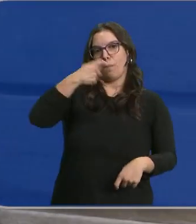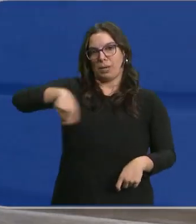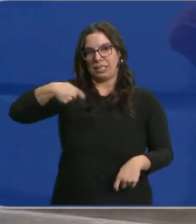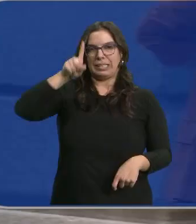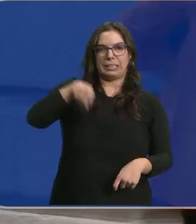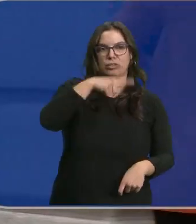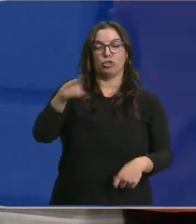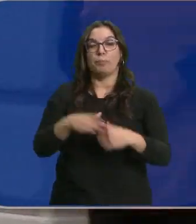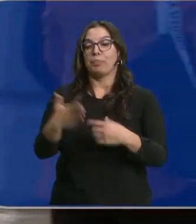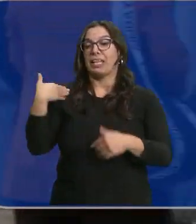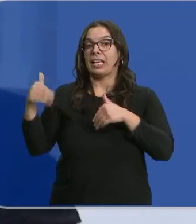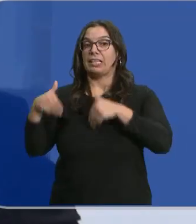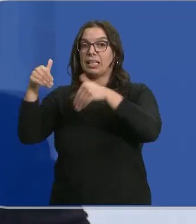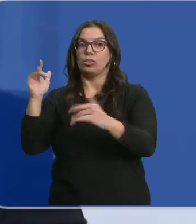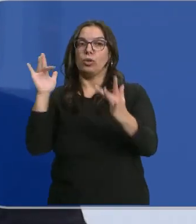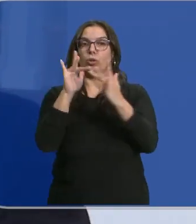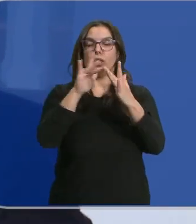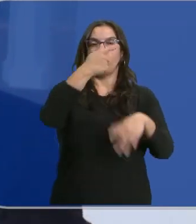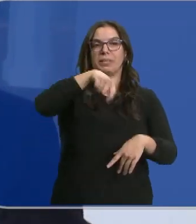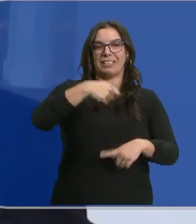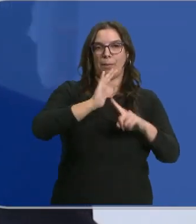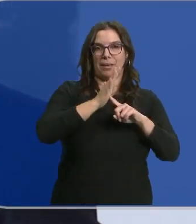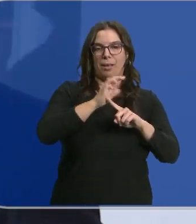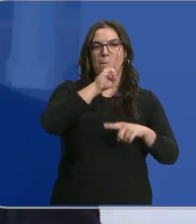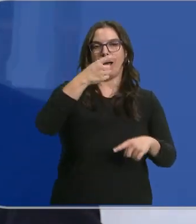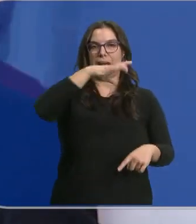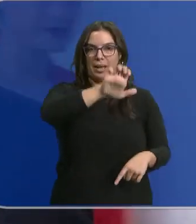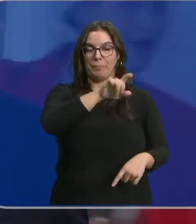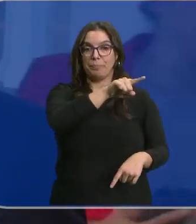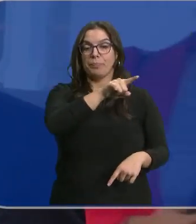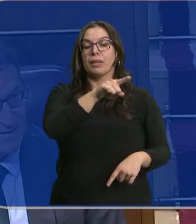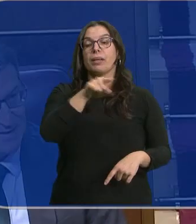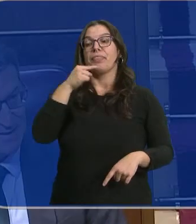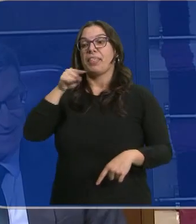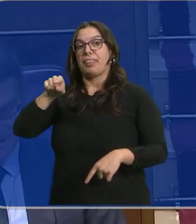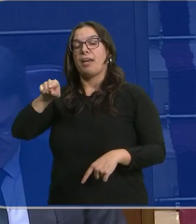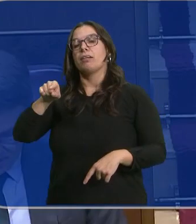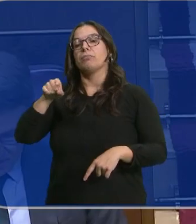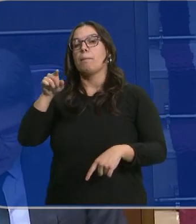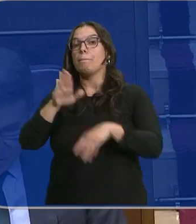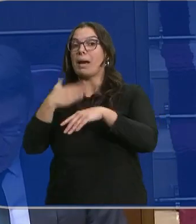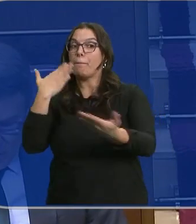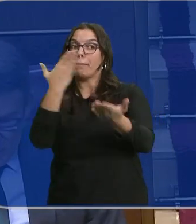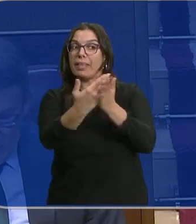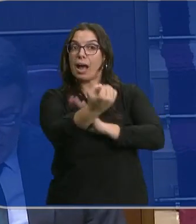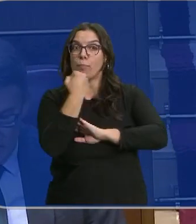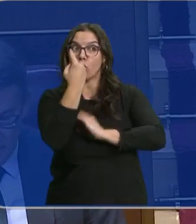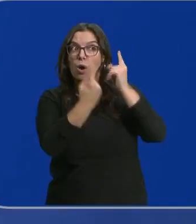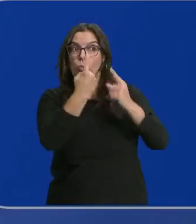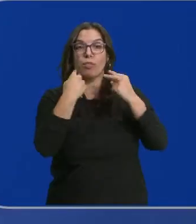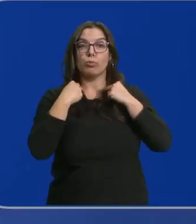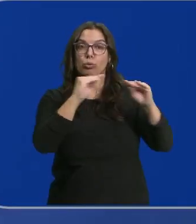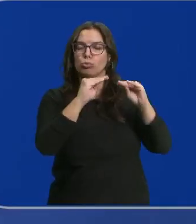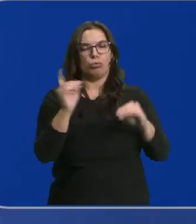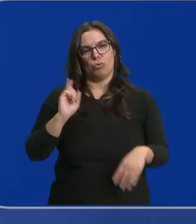Ayer el candidato habló por teléfono con el presidente manchego Emiliano García Page. Génova niega que lo hiciera para pedir el apoyo de algunos socialistas.